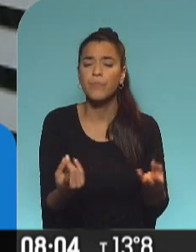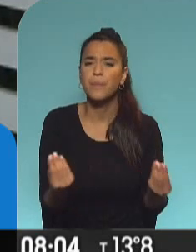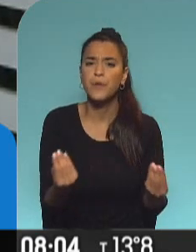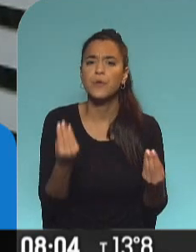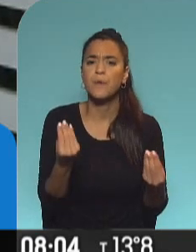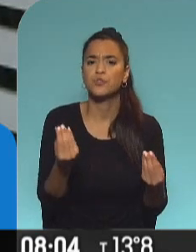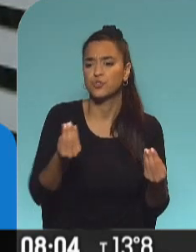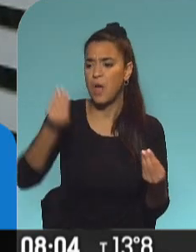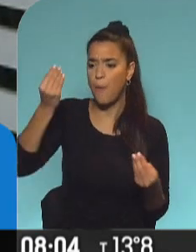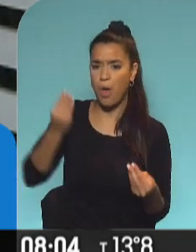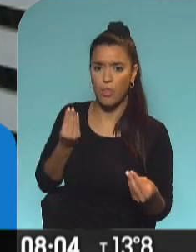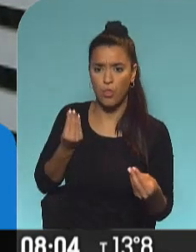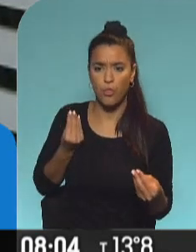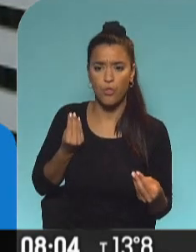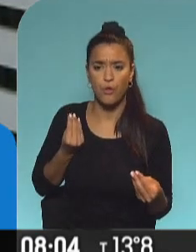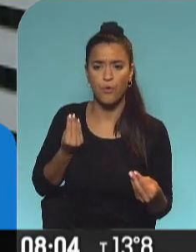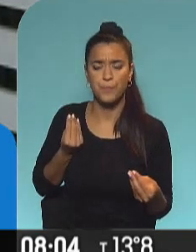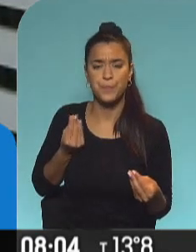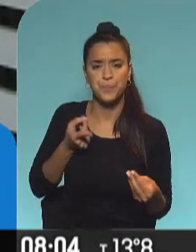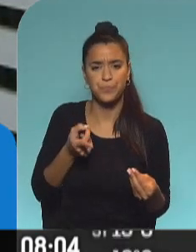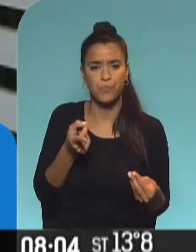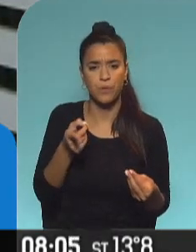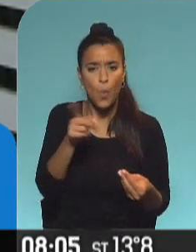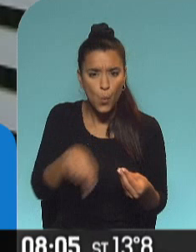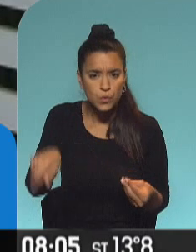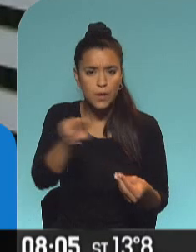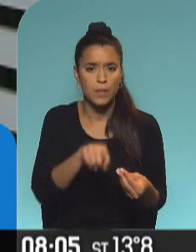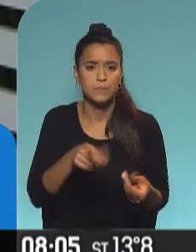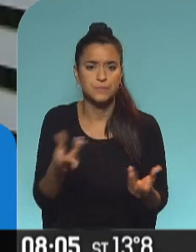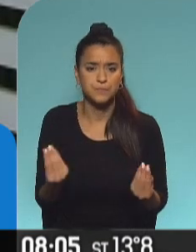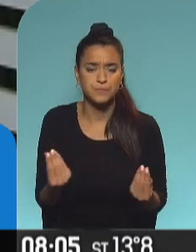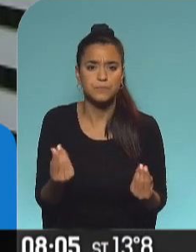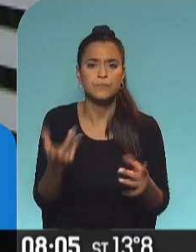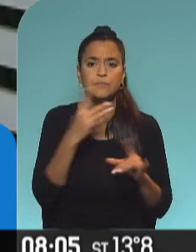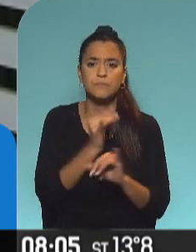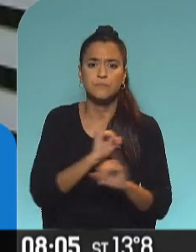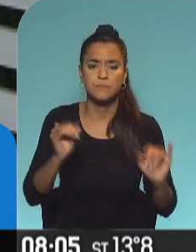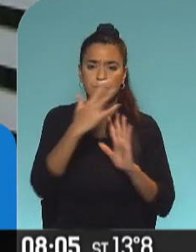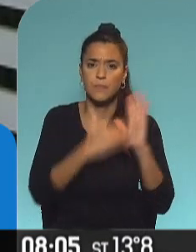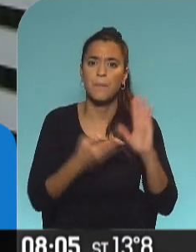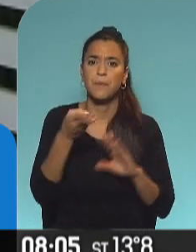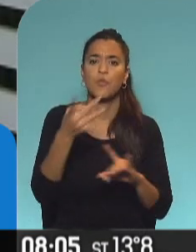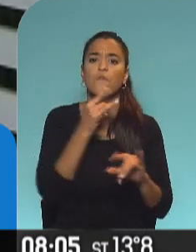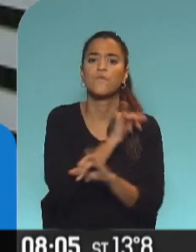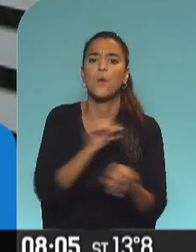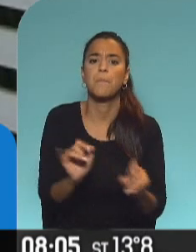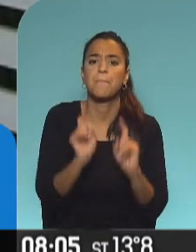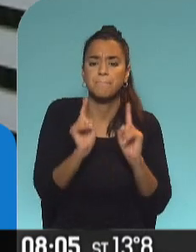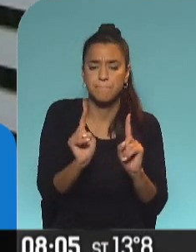el sábado motivó que ustedes hagan un comunicado y también un pedido de informes a la